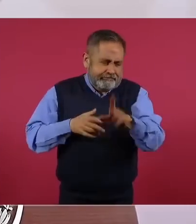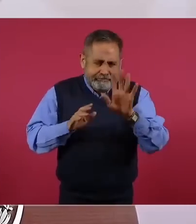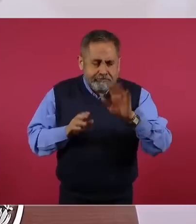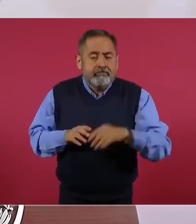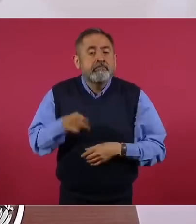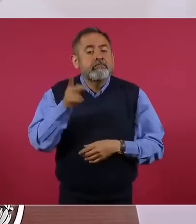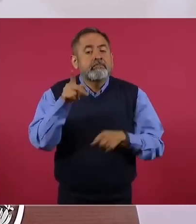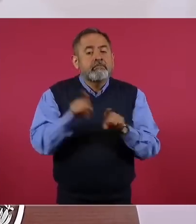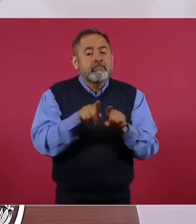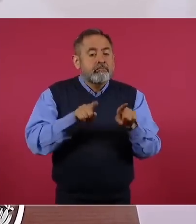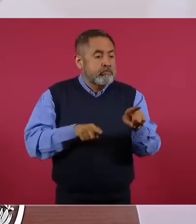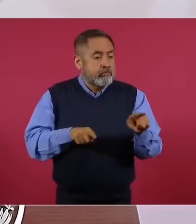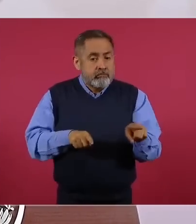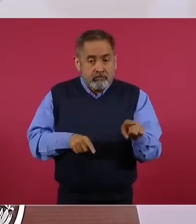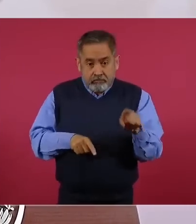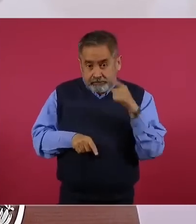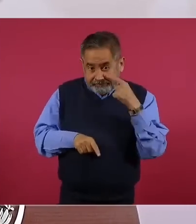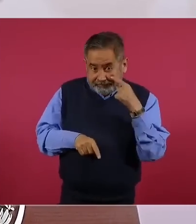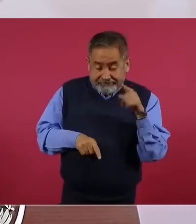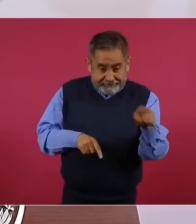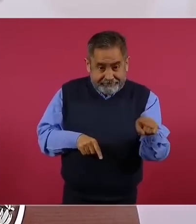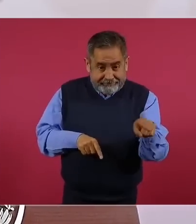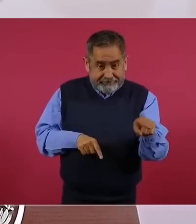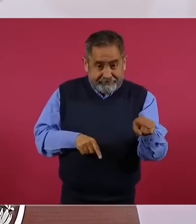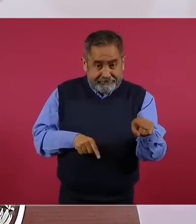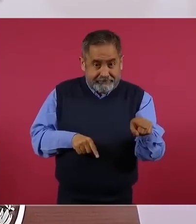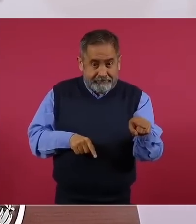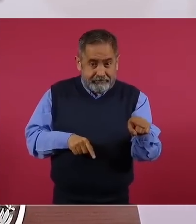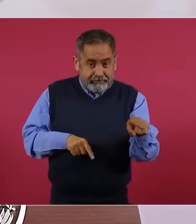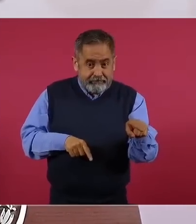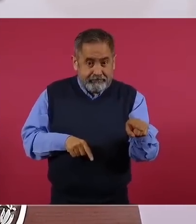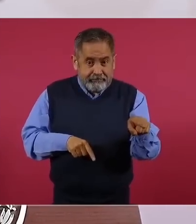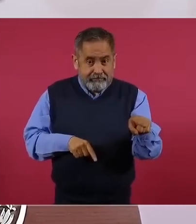pero entonces salían, ¿no?,